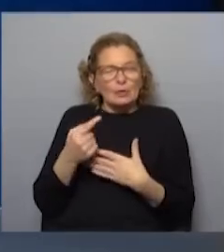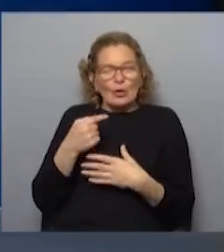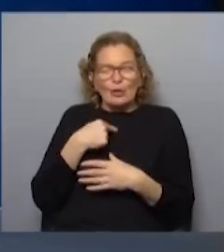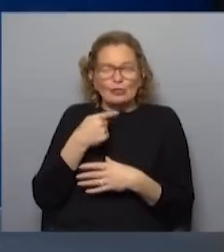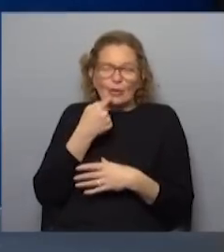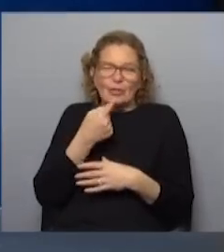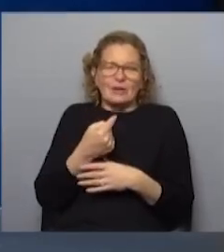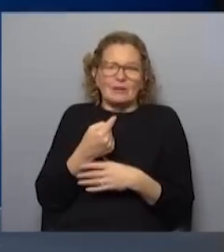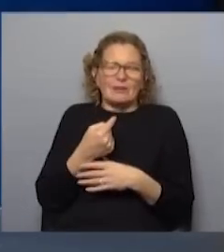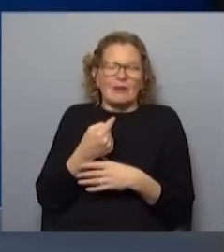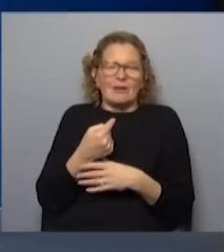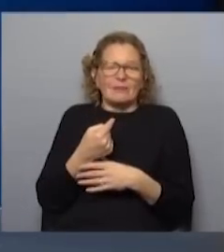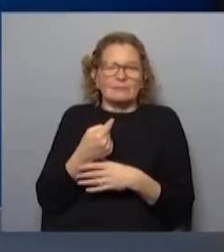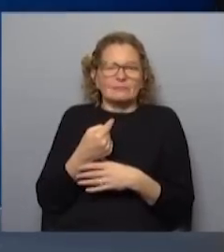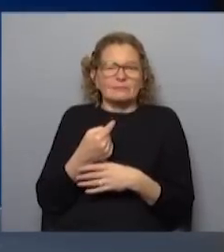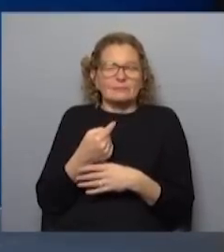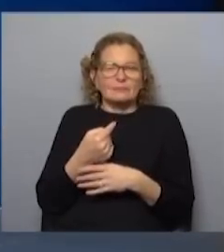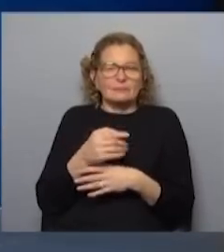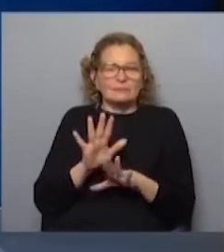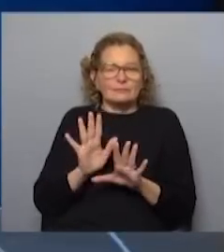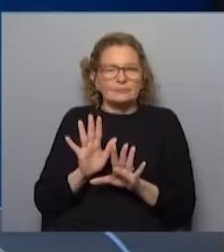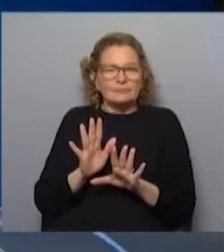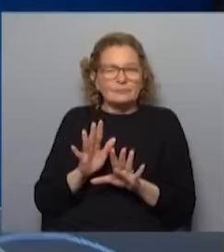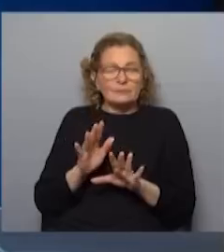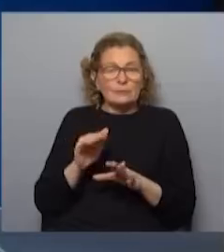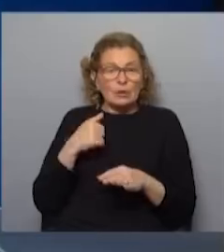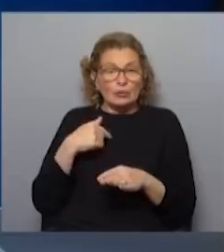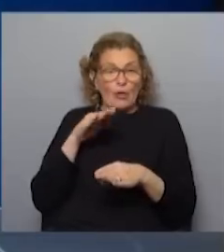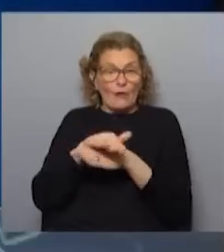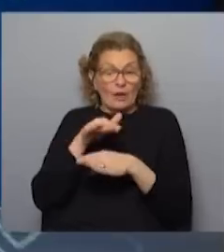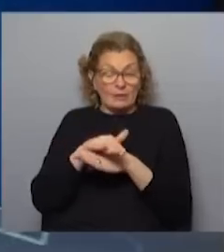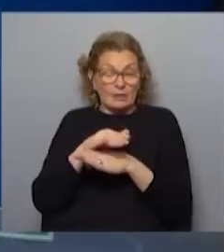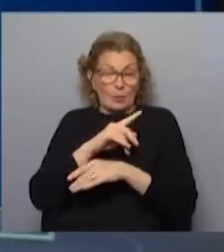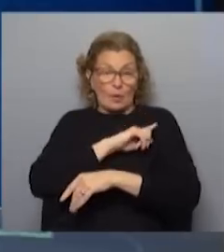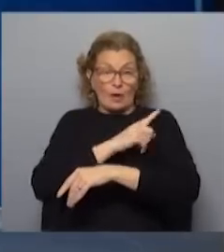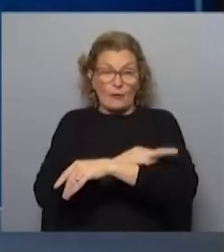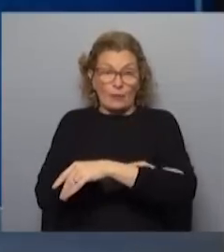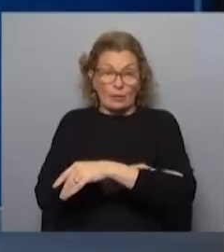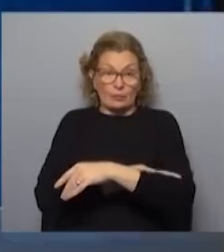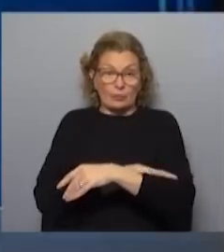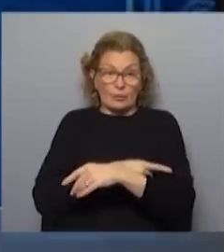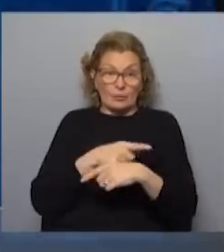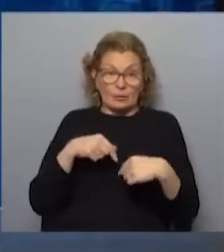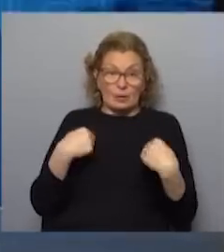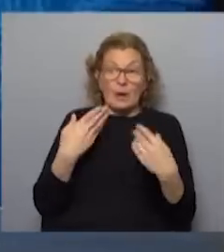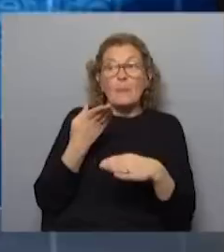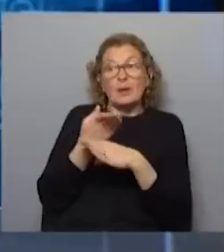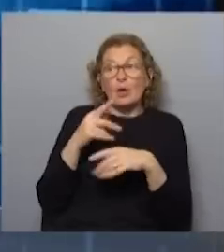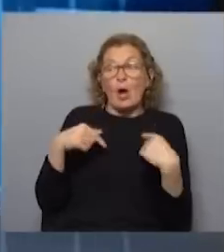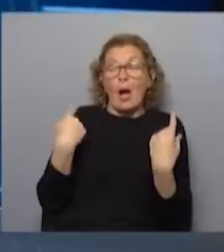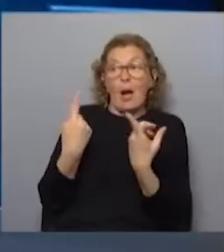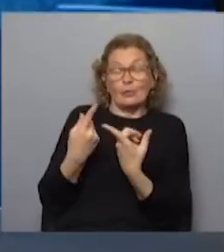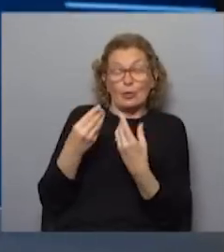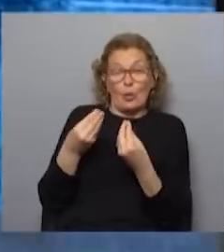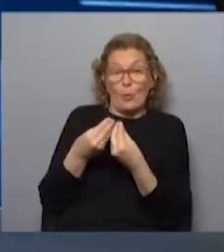te diría lo felicito por el esfuerzo que hizo y convoco a muchos de